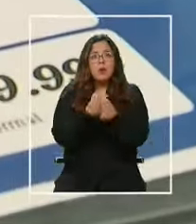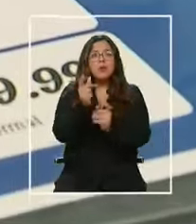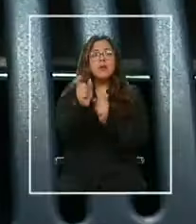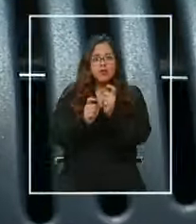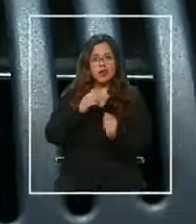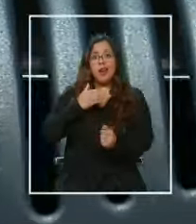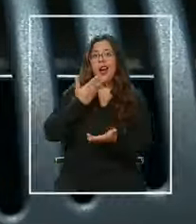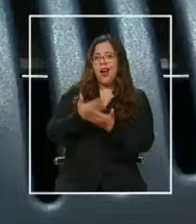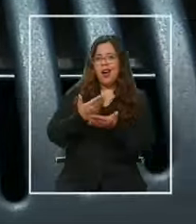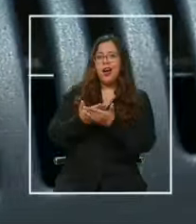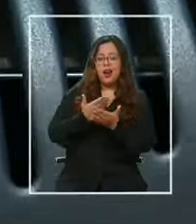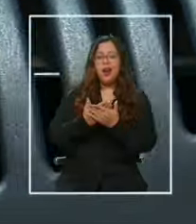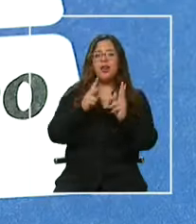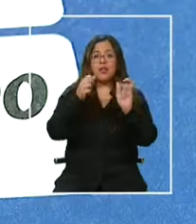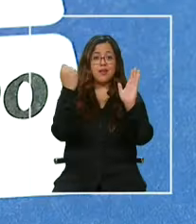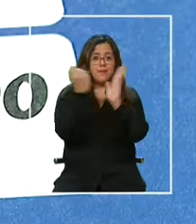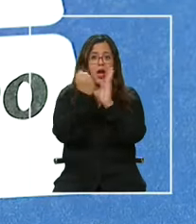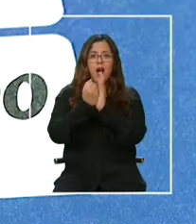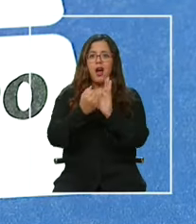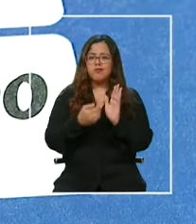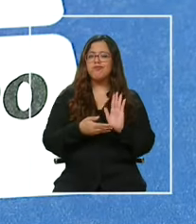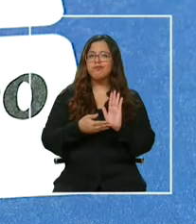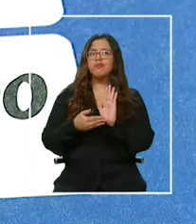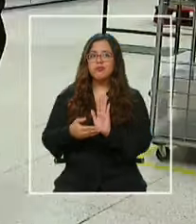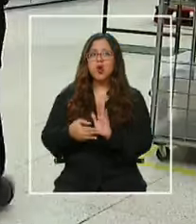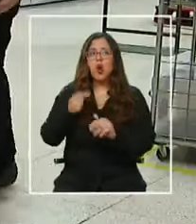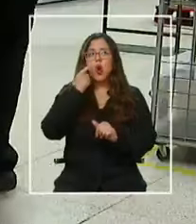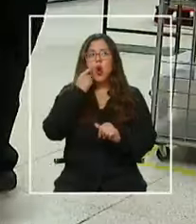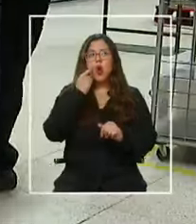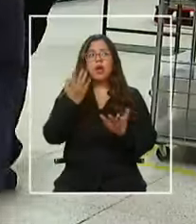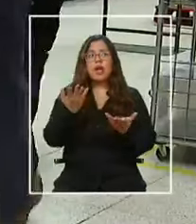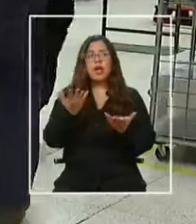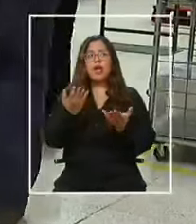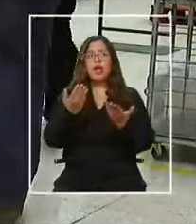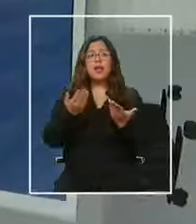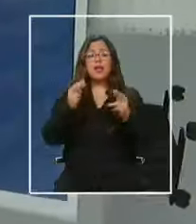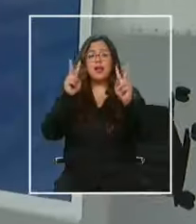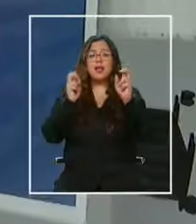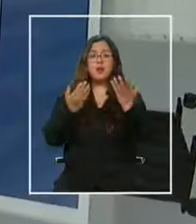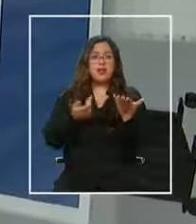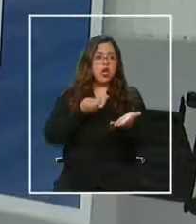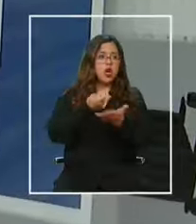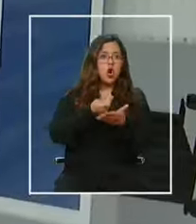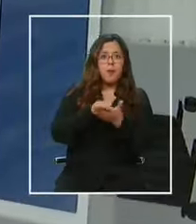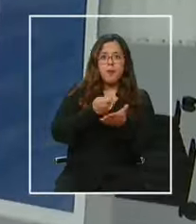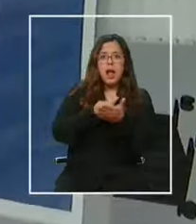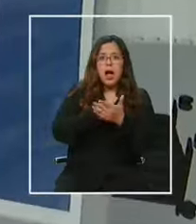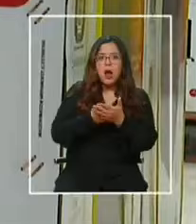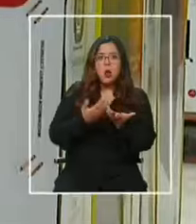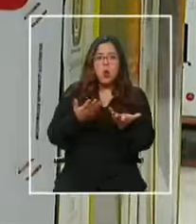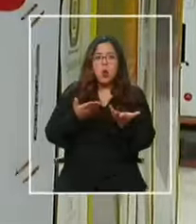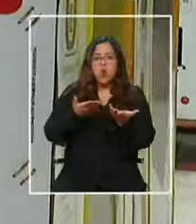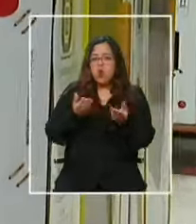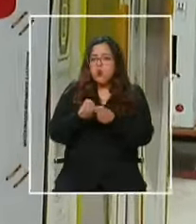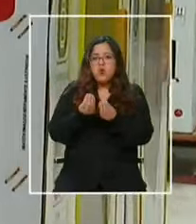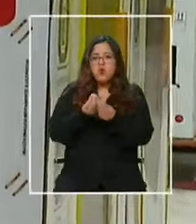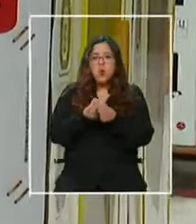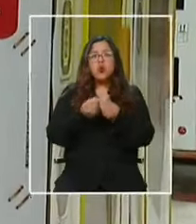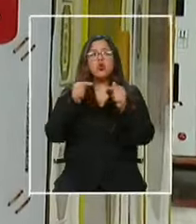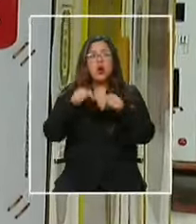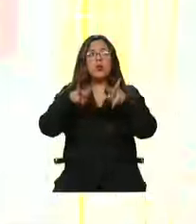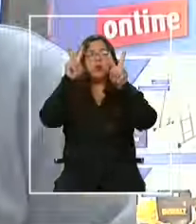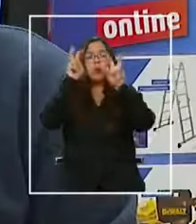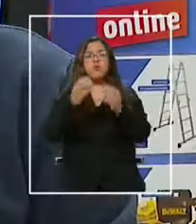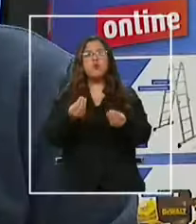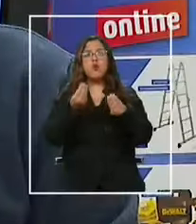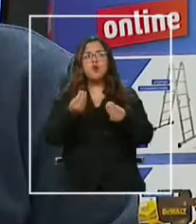quieren desaprovechar y las marcas lo han notado. De hecho, en promedio la demanda no ha parado estos 2 últimos días. Está siendo una categoría súper